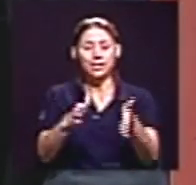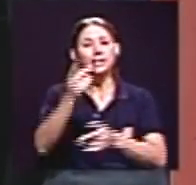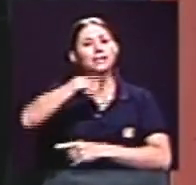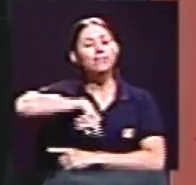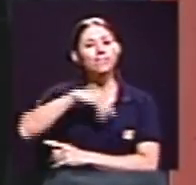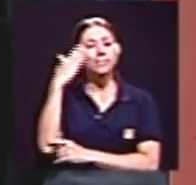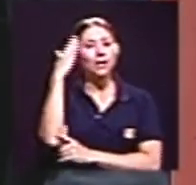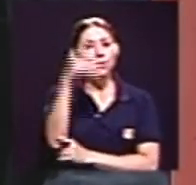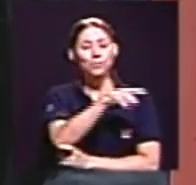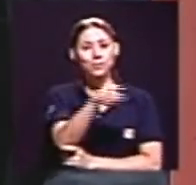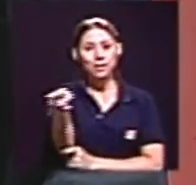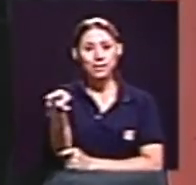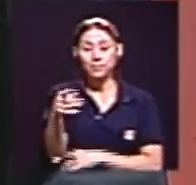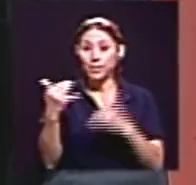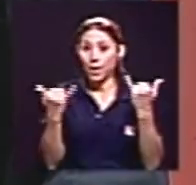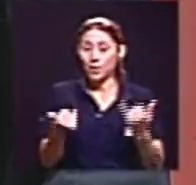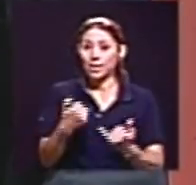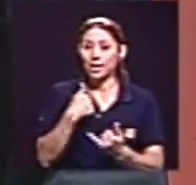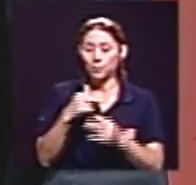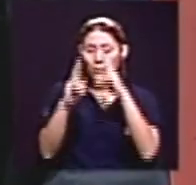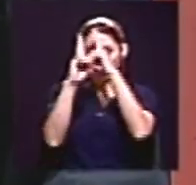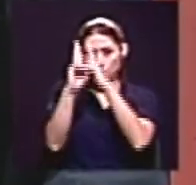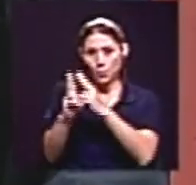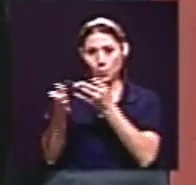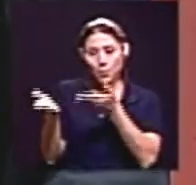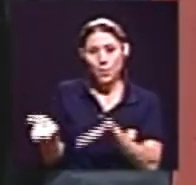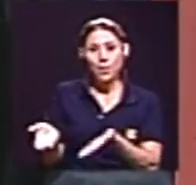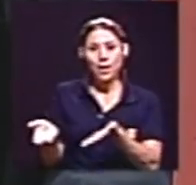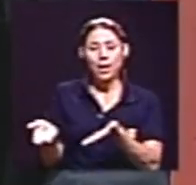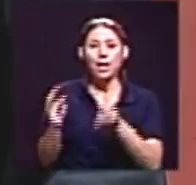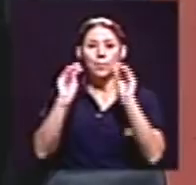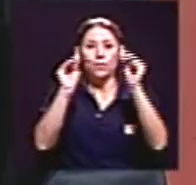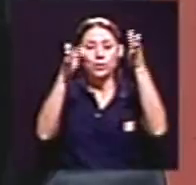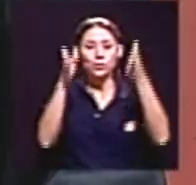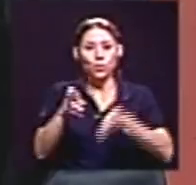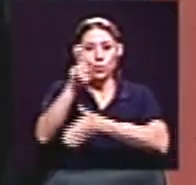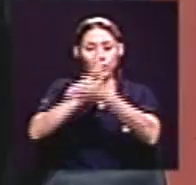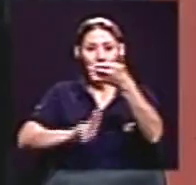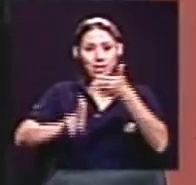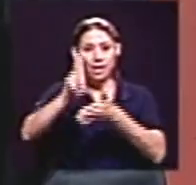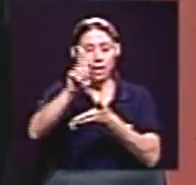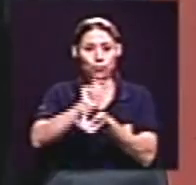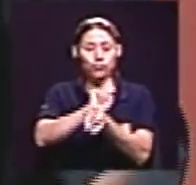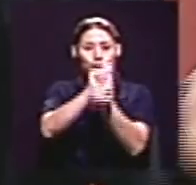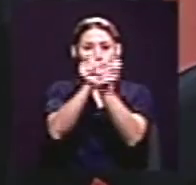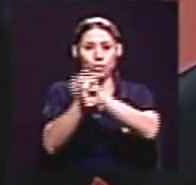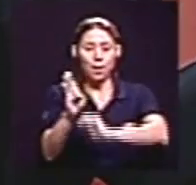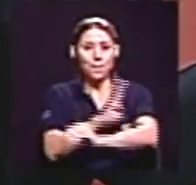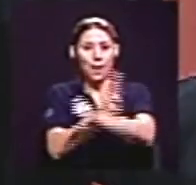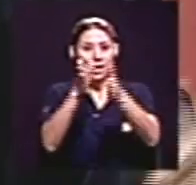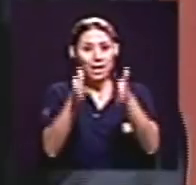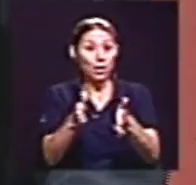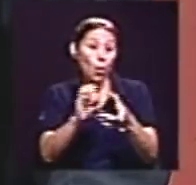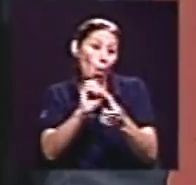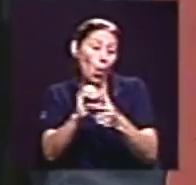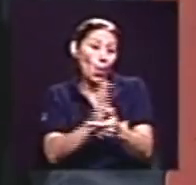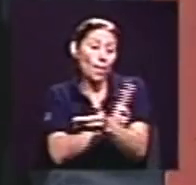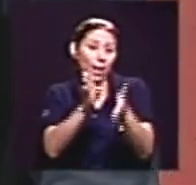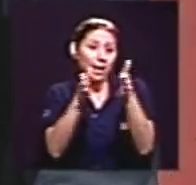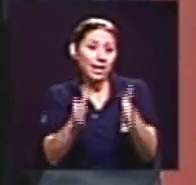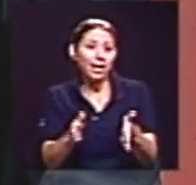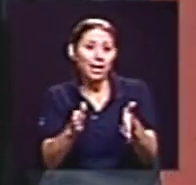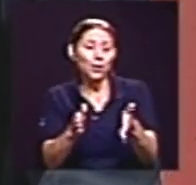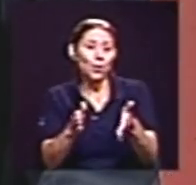saludamos y en esta ocasión tenemos el placer de tener al profesor universitario convertido en banquero o al banquero